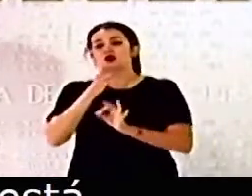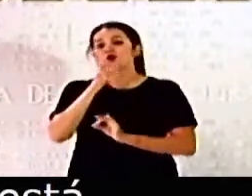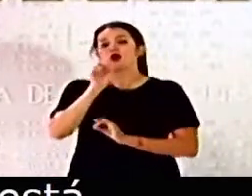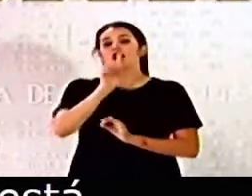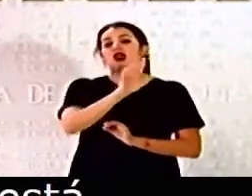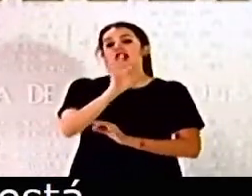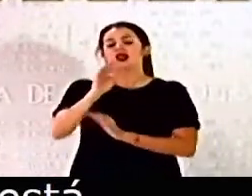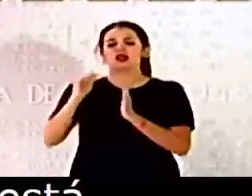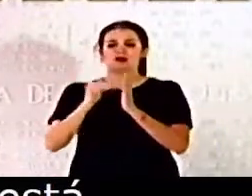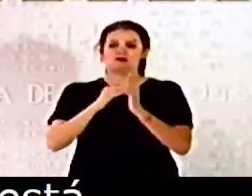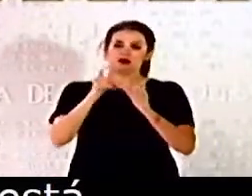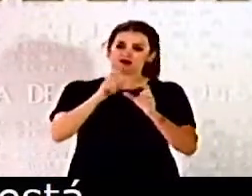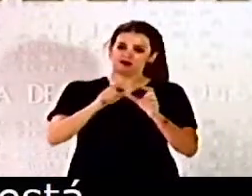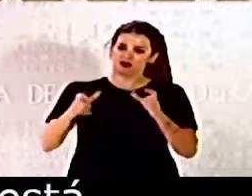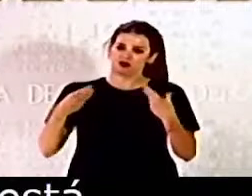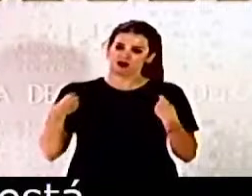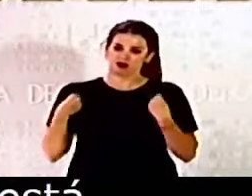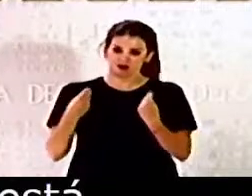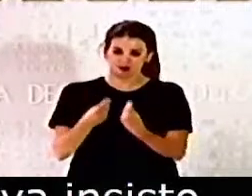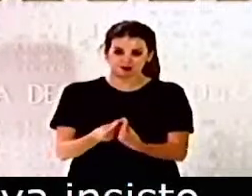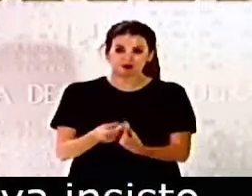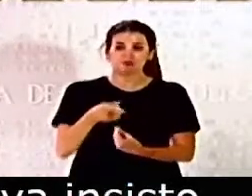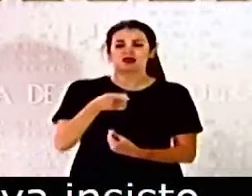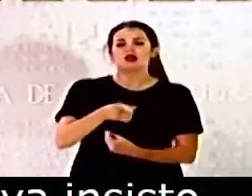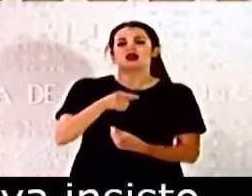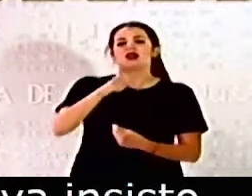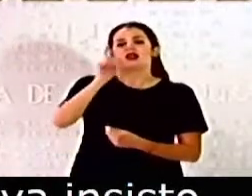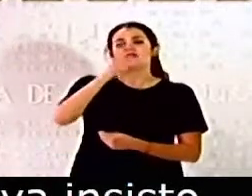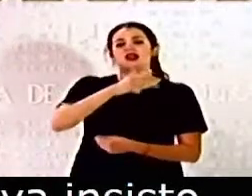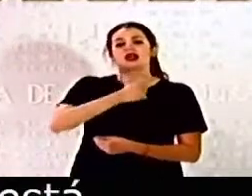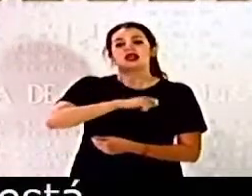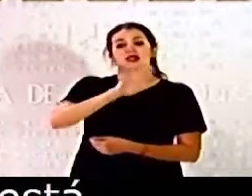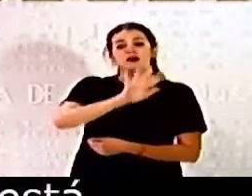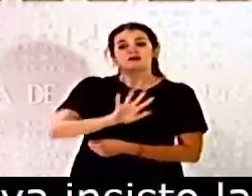ya, insisto, la más baja de la península,